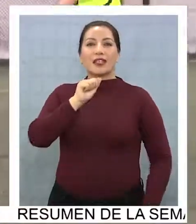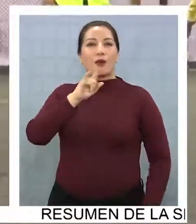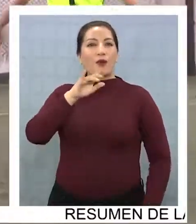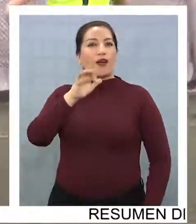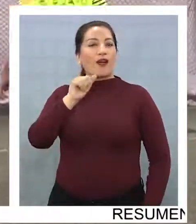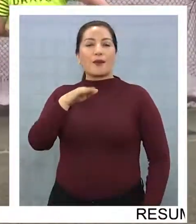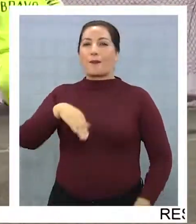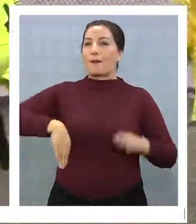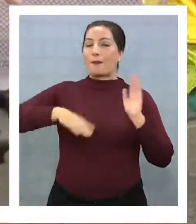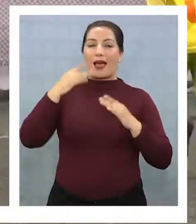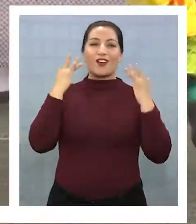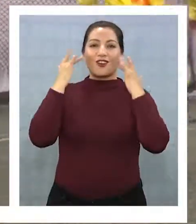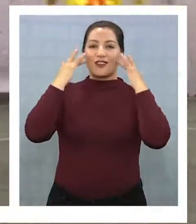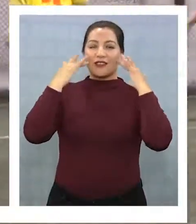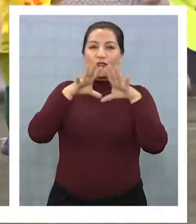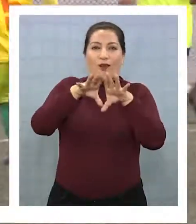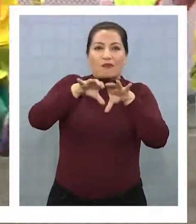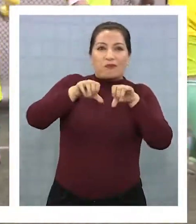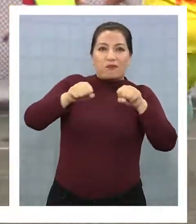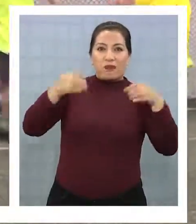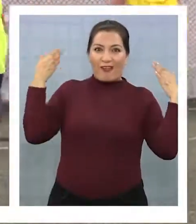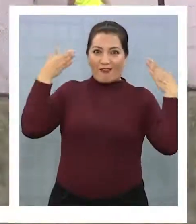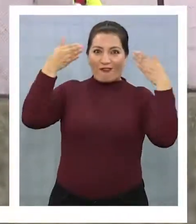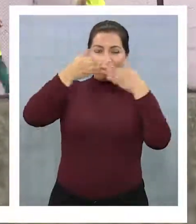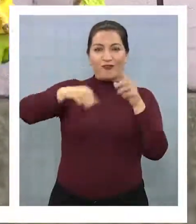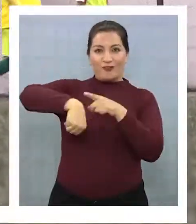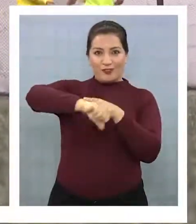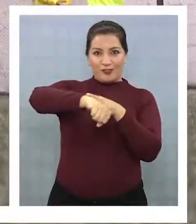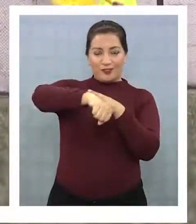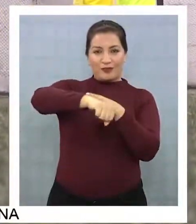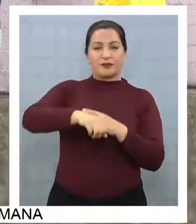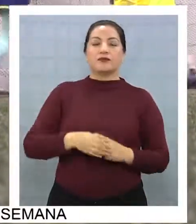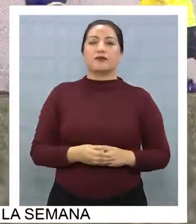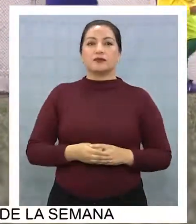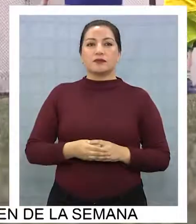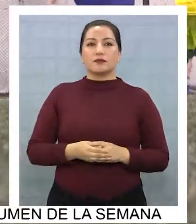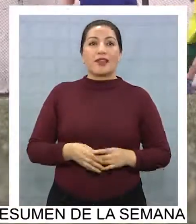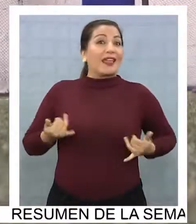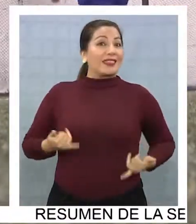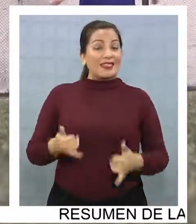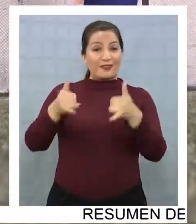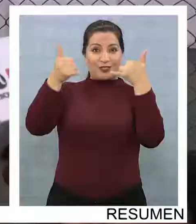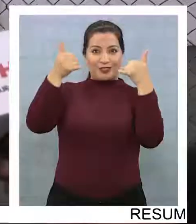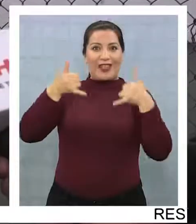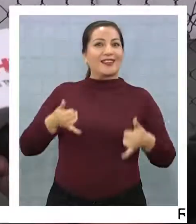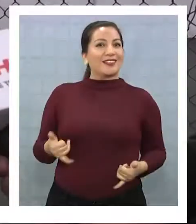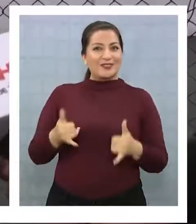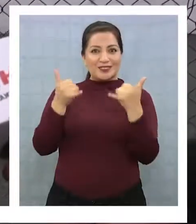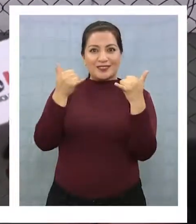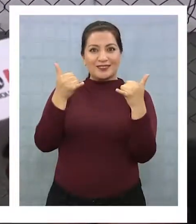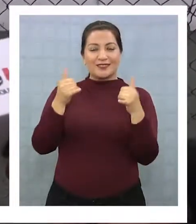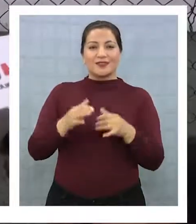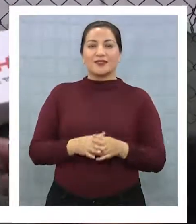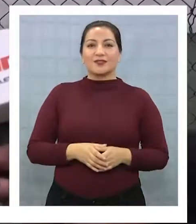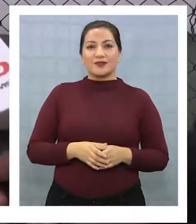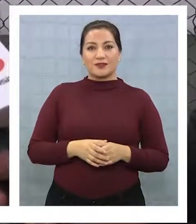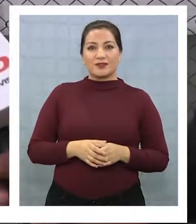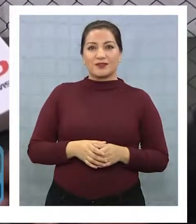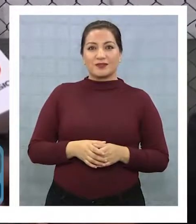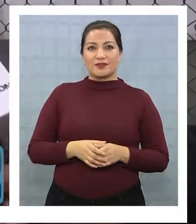Taucare Carrasco los más contentos y comprometidos con el fútbol. Entretenido, entretenido.